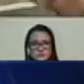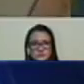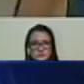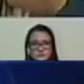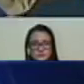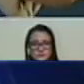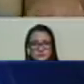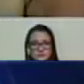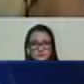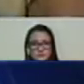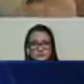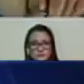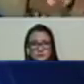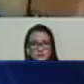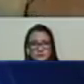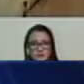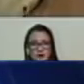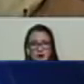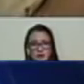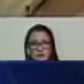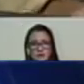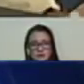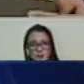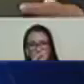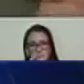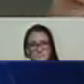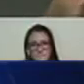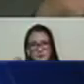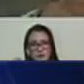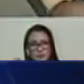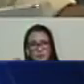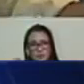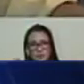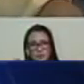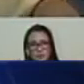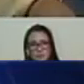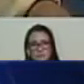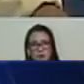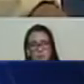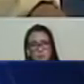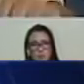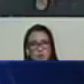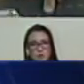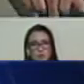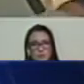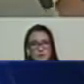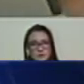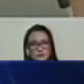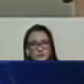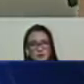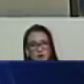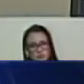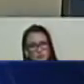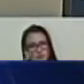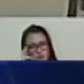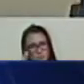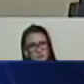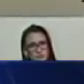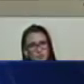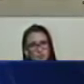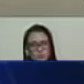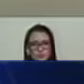dirigió a los 14.000 centros de votación, que se puso frente a cada una de las 34.000 mesas de